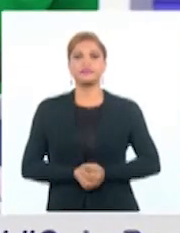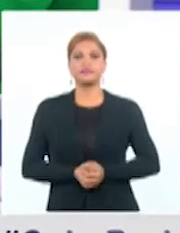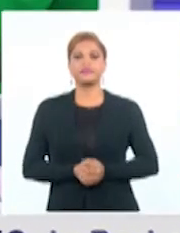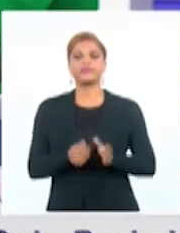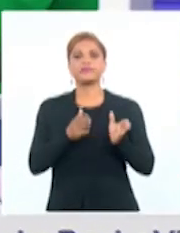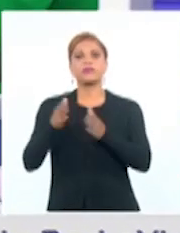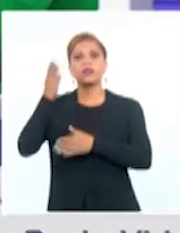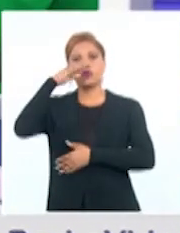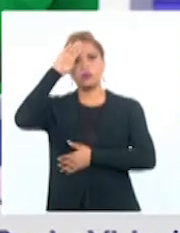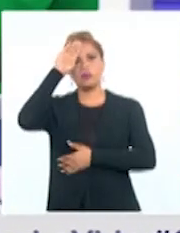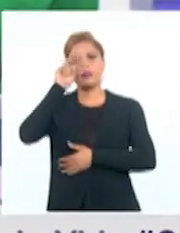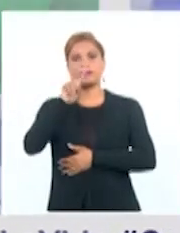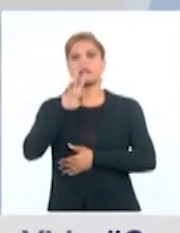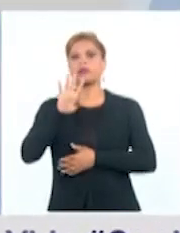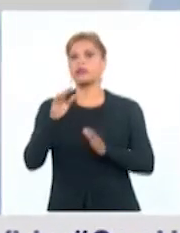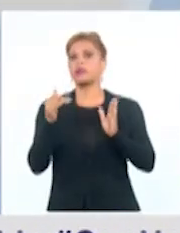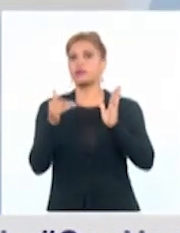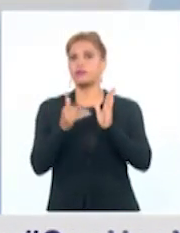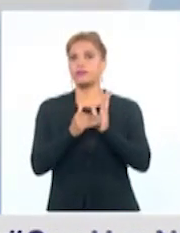con